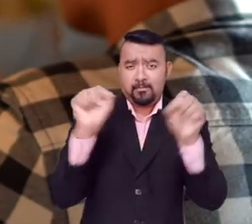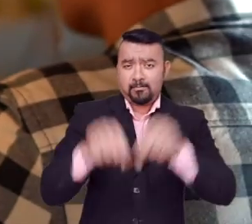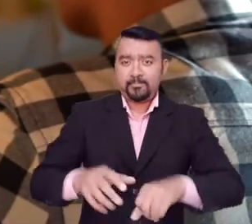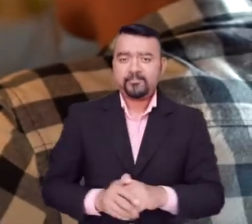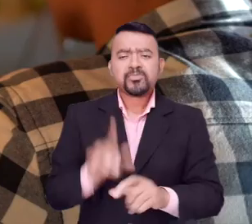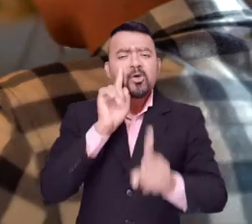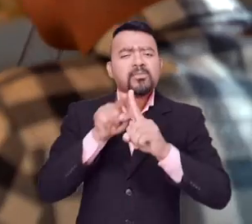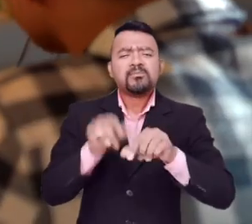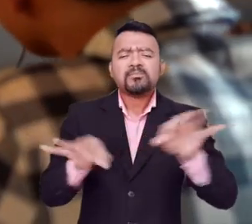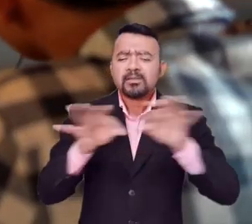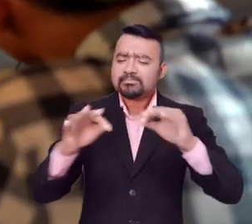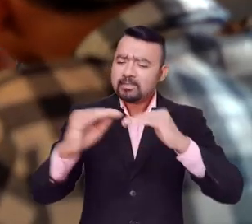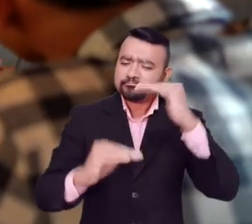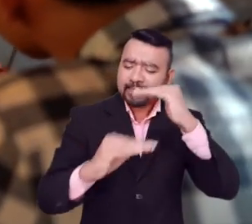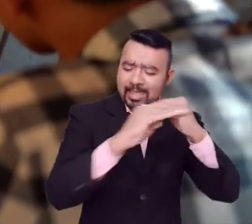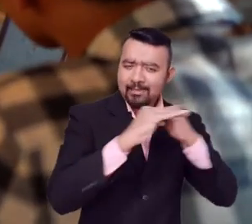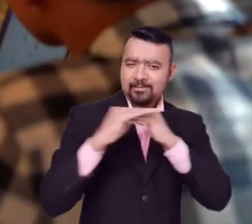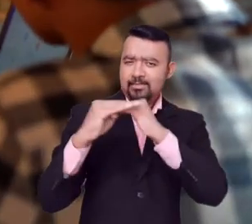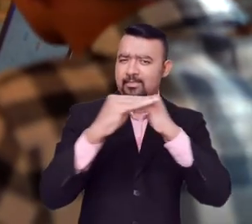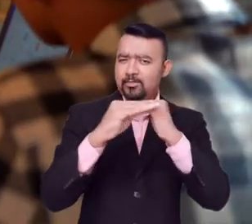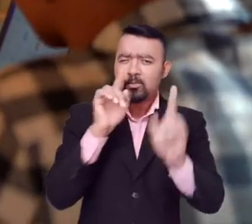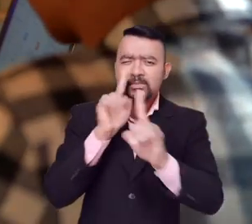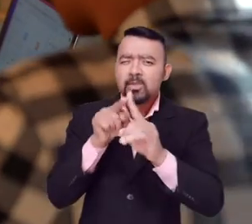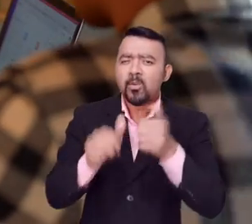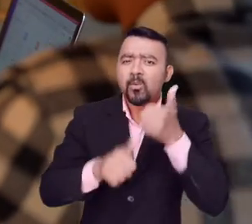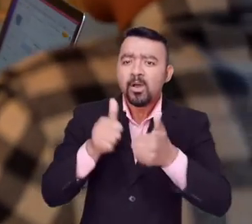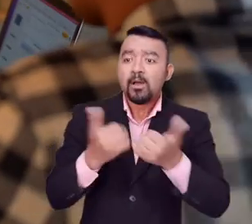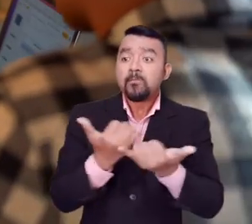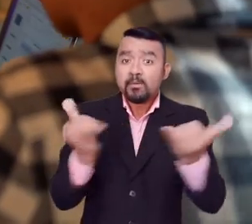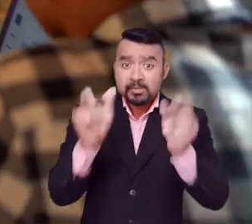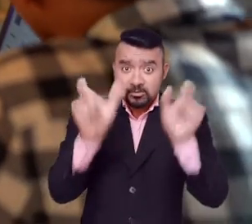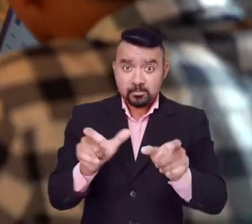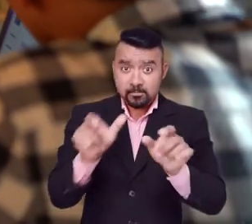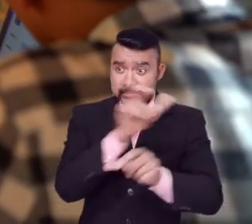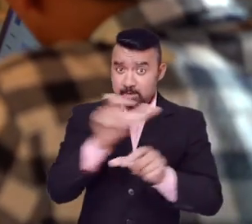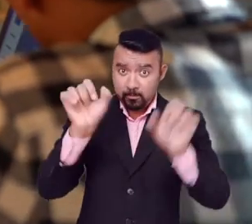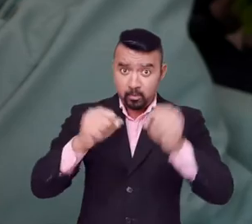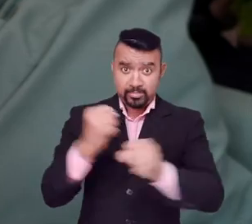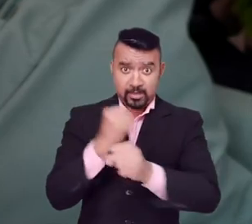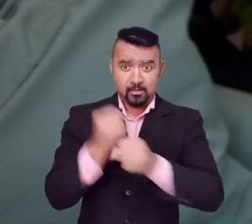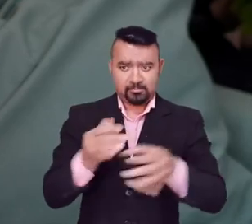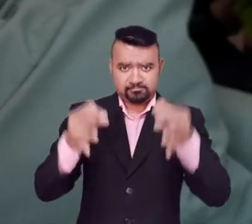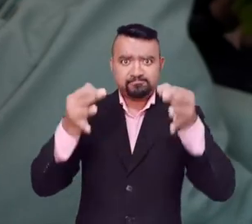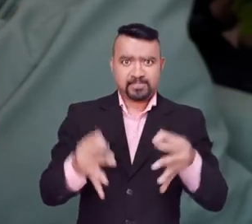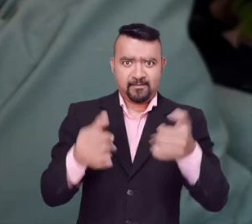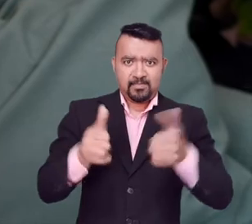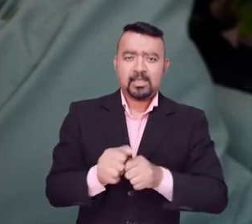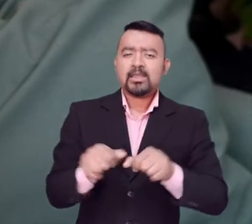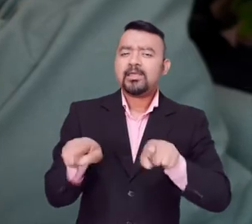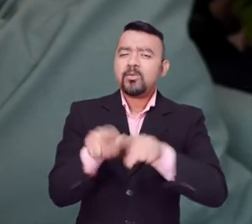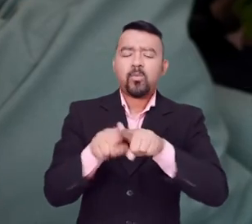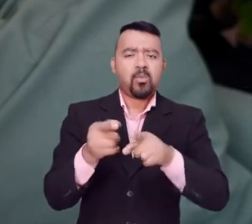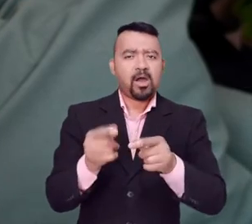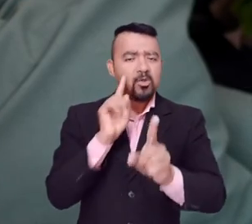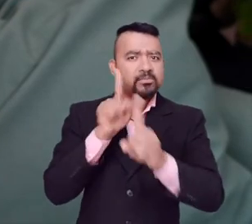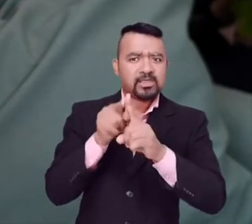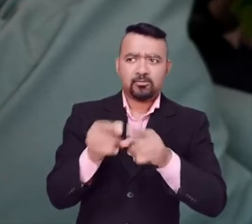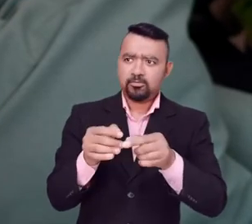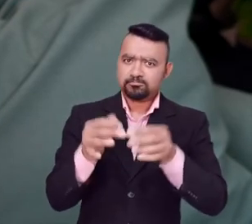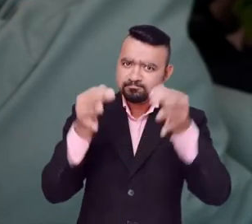es crear equidad y riqueza a través de un modelo que aporte empleos dignos, empleos formales, en igualdad de